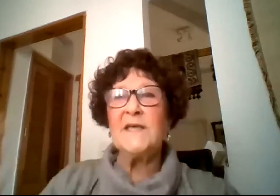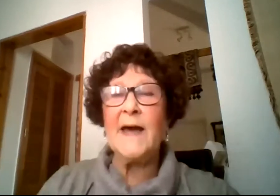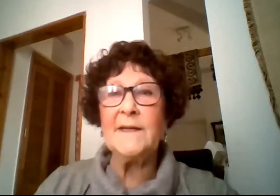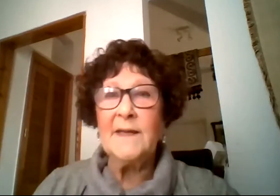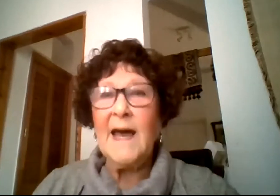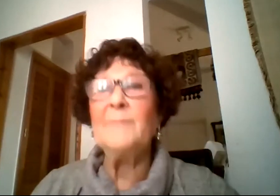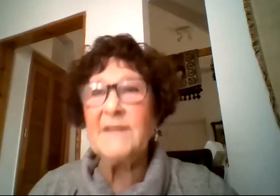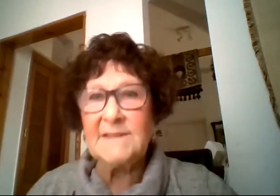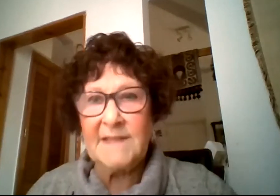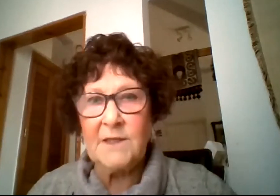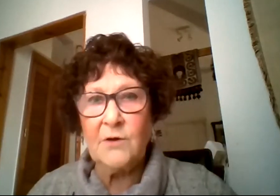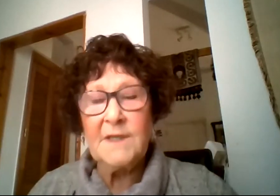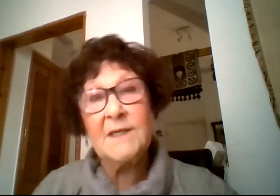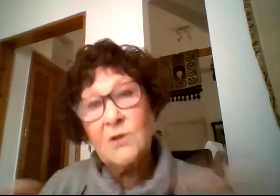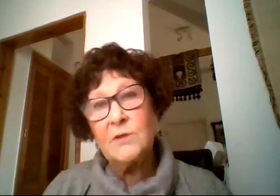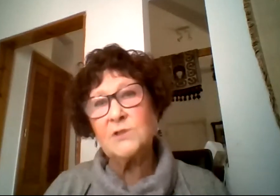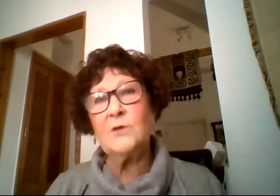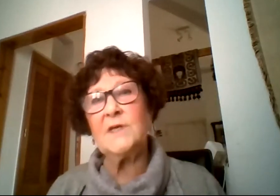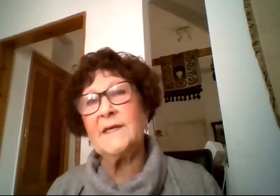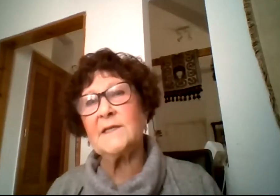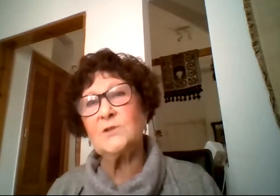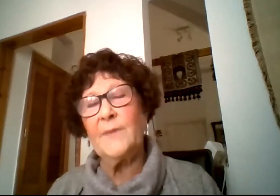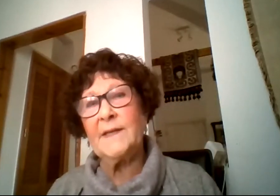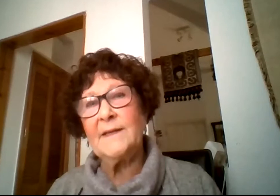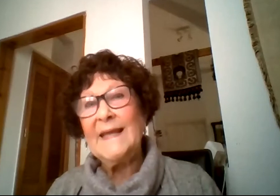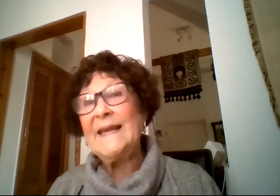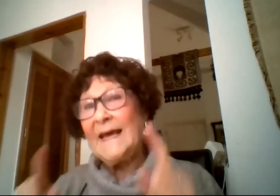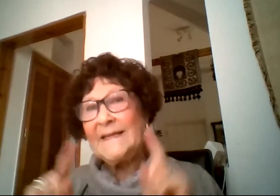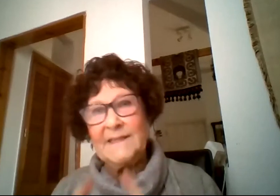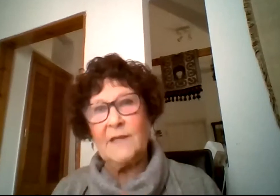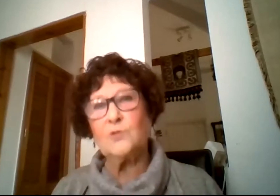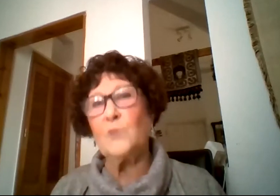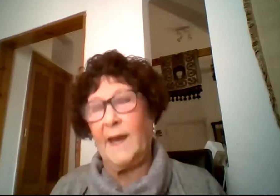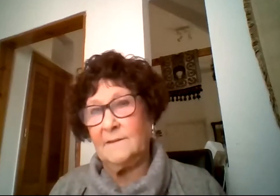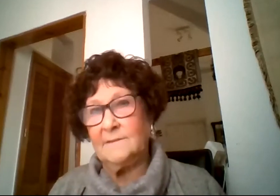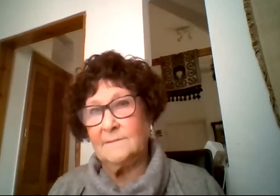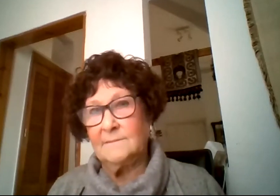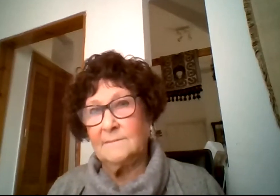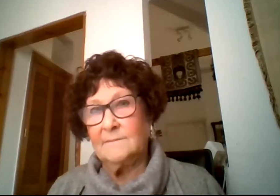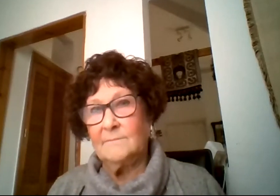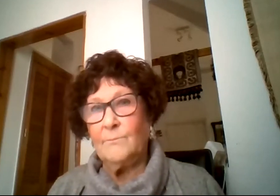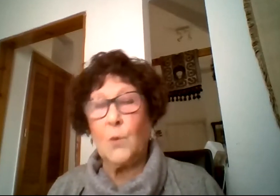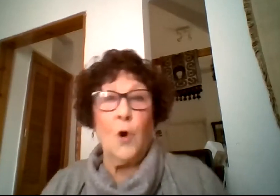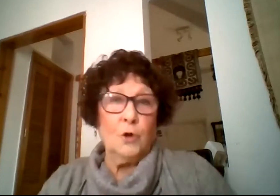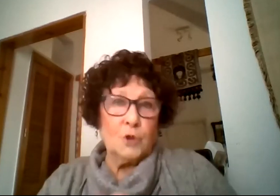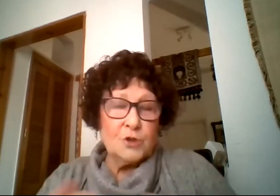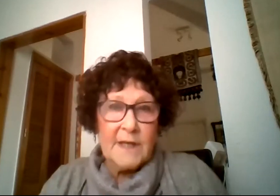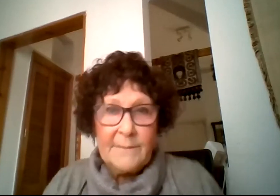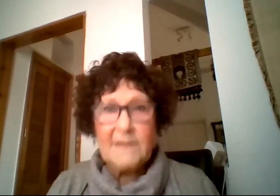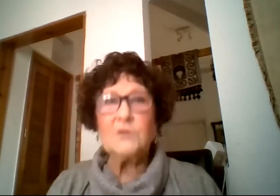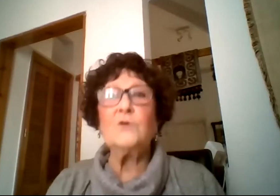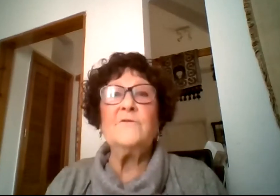a llegar a mi destino. Y todo eso lo tiene que resolver la arquitectura con